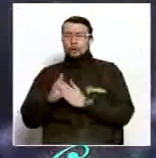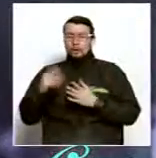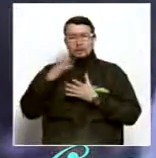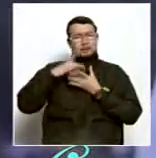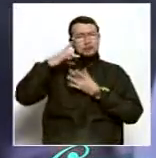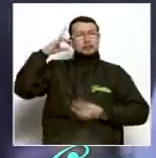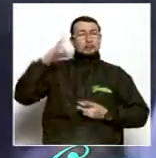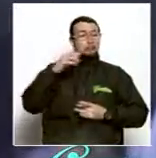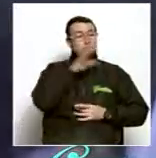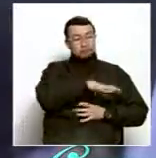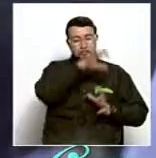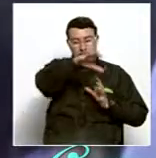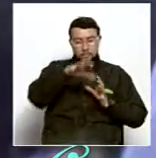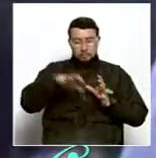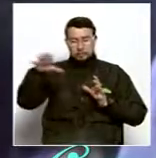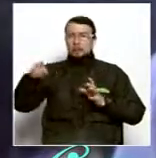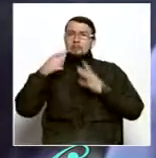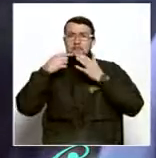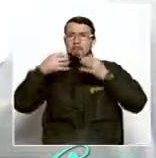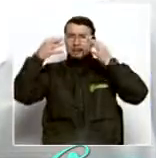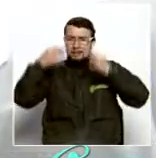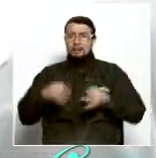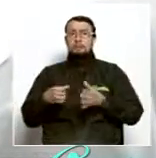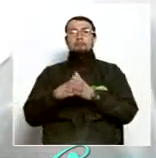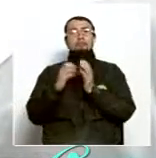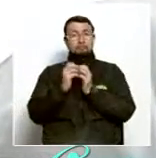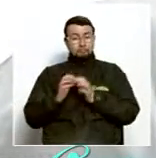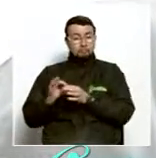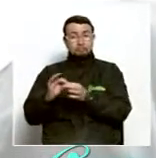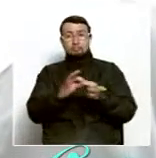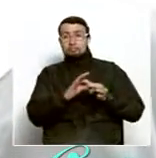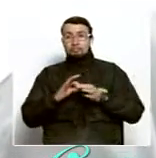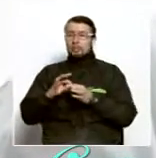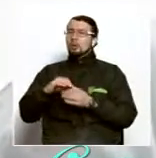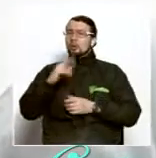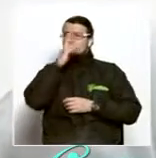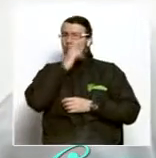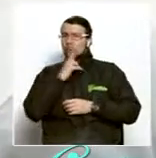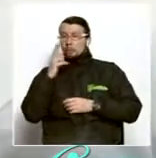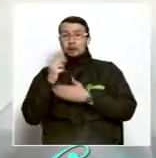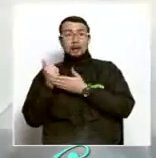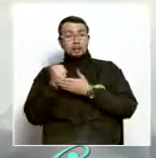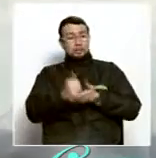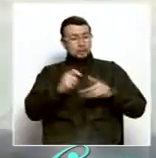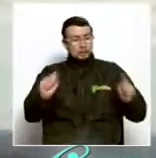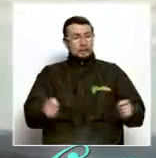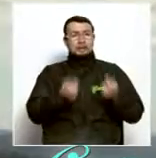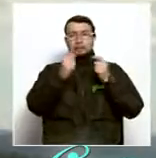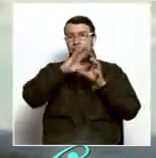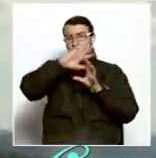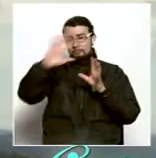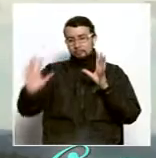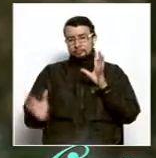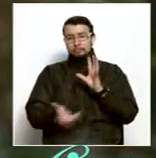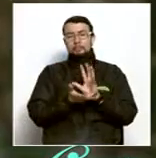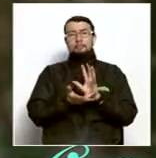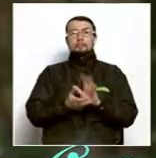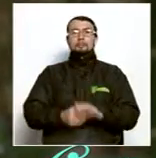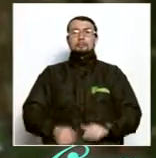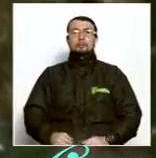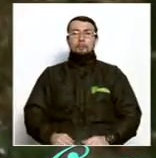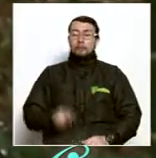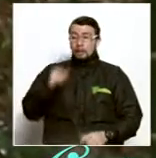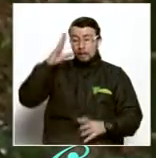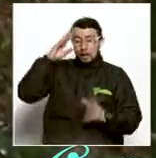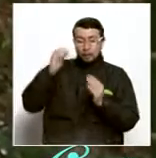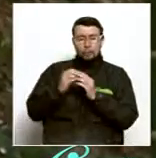los territorios como verdaderas Naciones Unidas, comprometidas como salvaguardianes del planeta Tierra. El Pacto